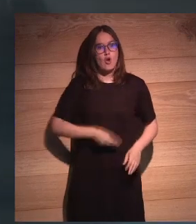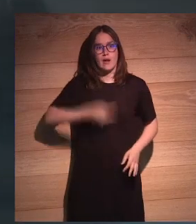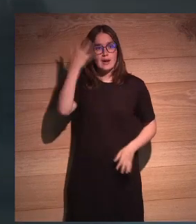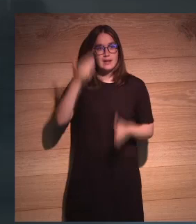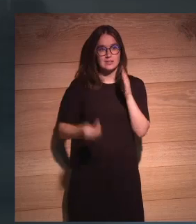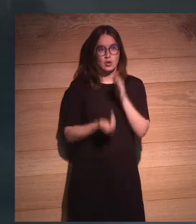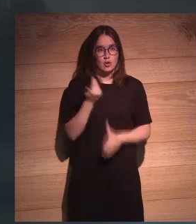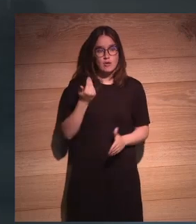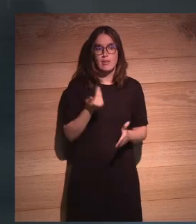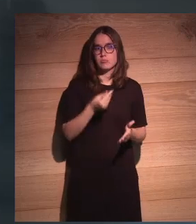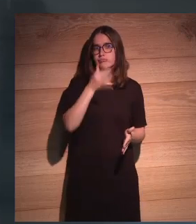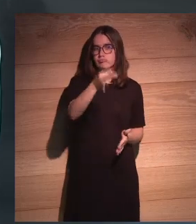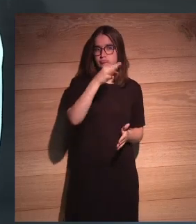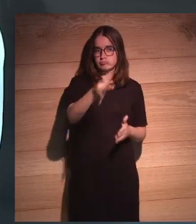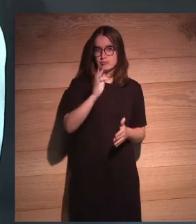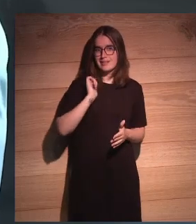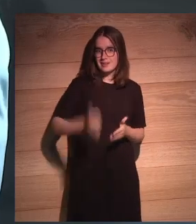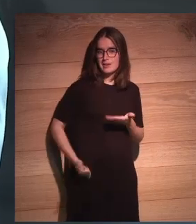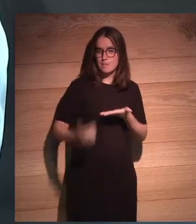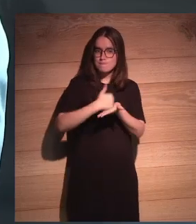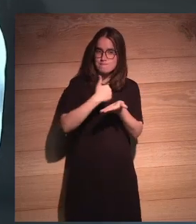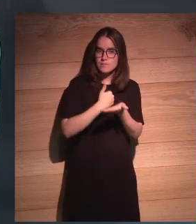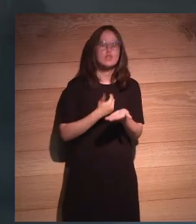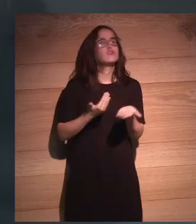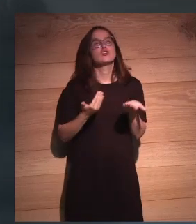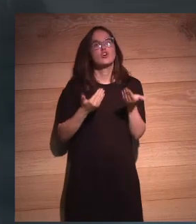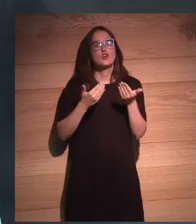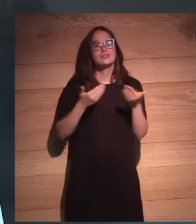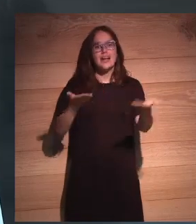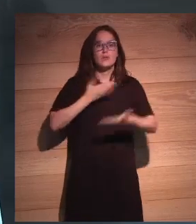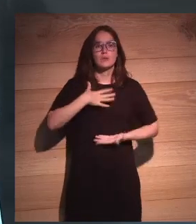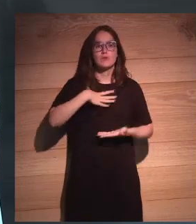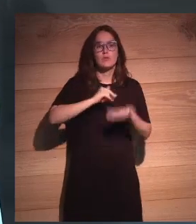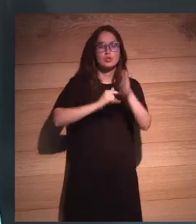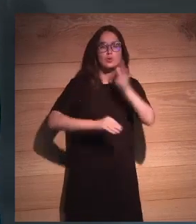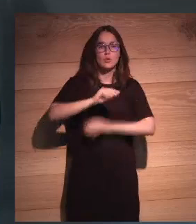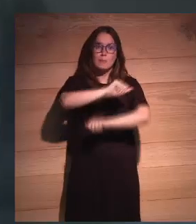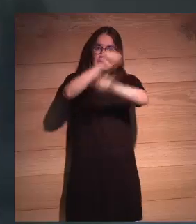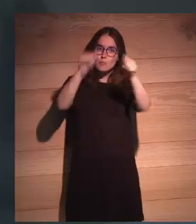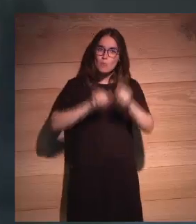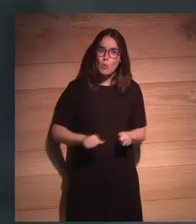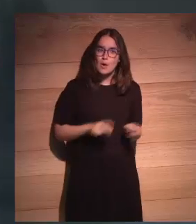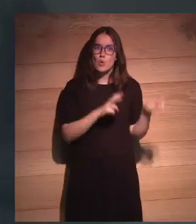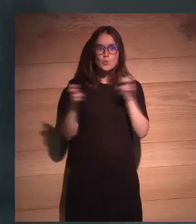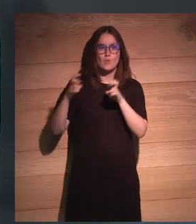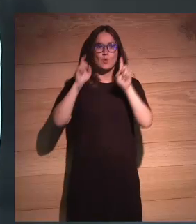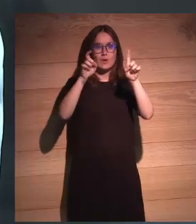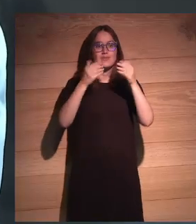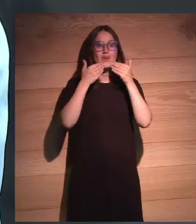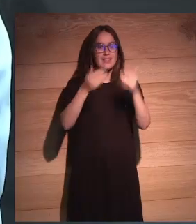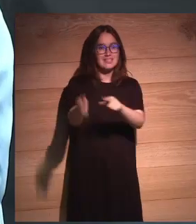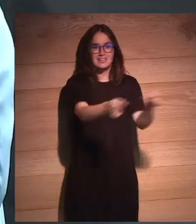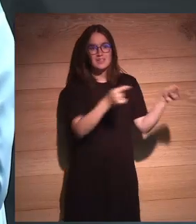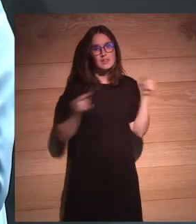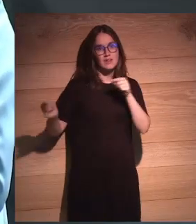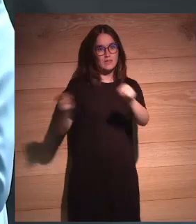pues sea fructífera y nos ayudéis, por favor, a aportar soluciones a este nuevo modelo educativo a través de este